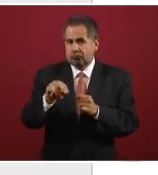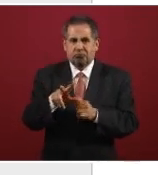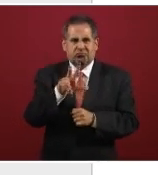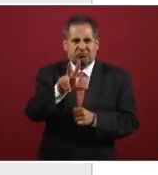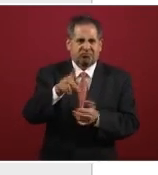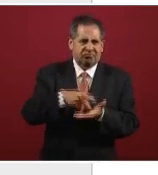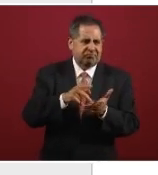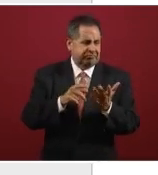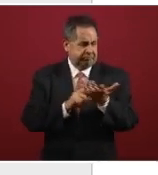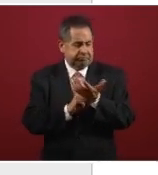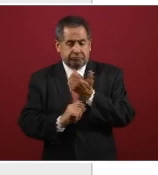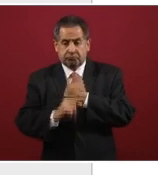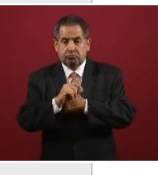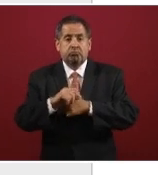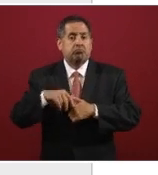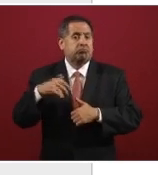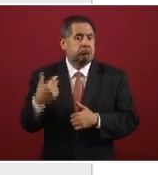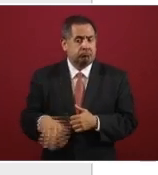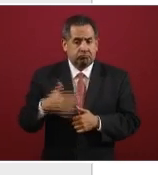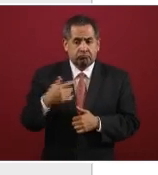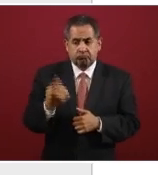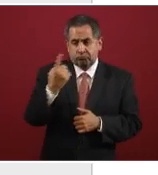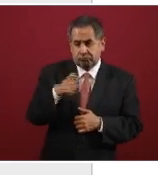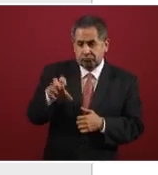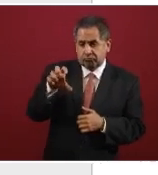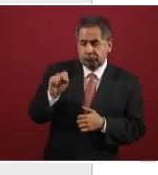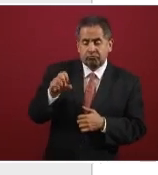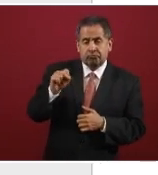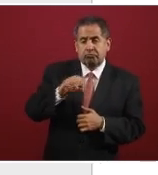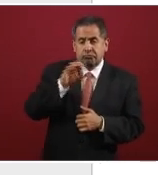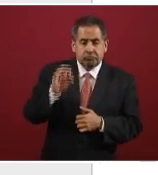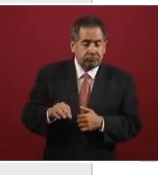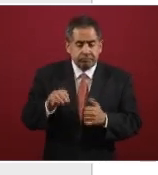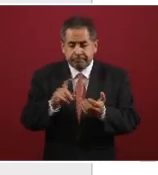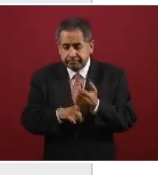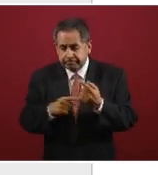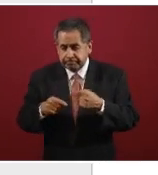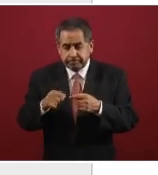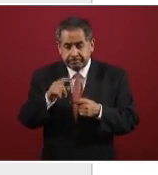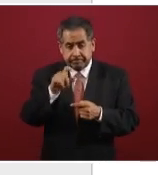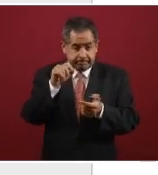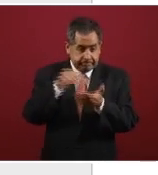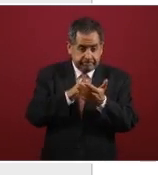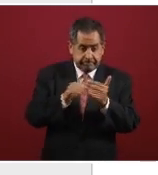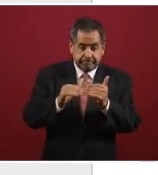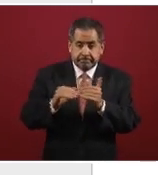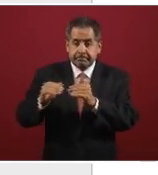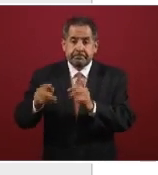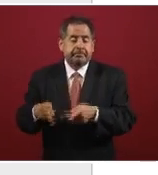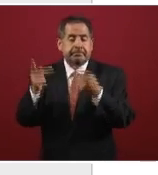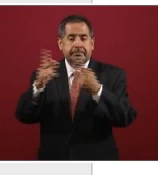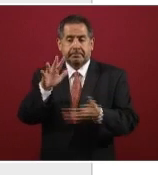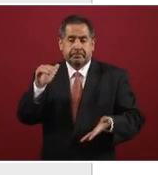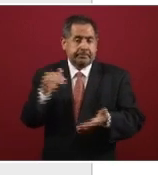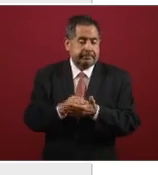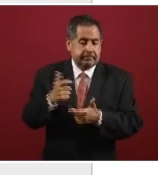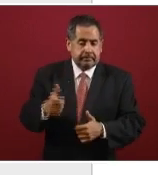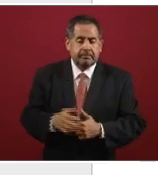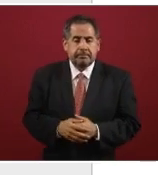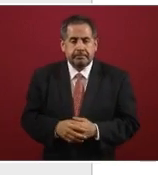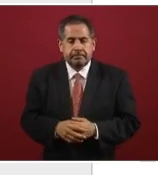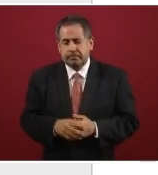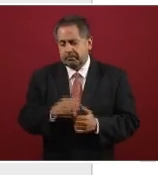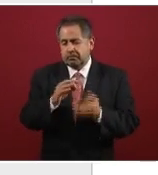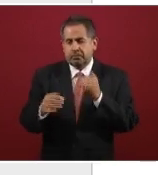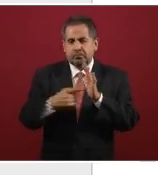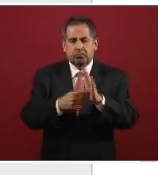adornada ahí fue un sobreprecio de 160 por ciento empezó de 20.000 y terminó vendiéndose en 50 mil pesos un último